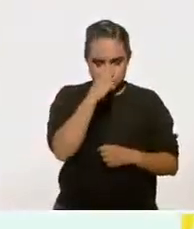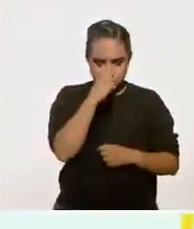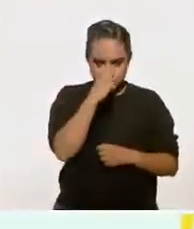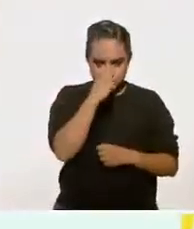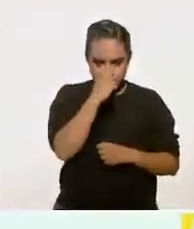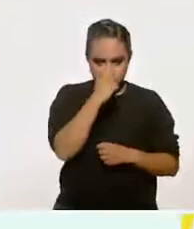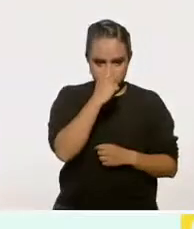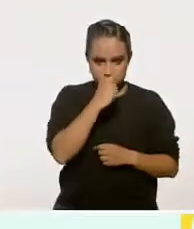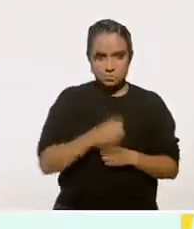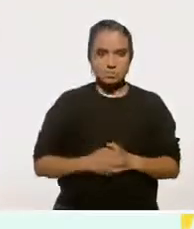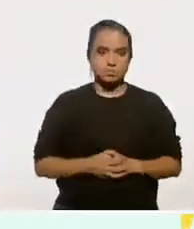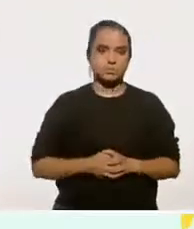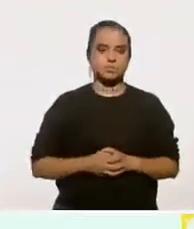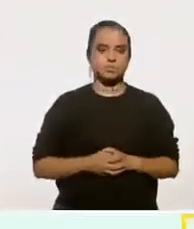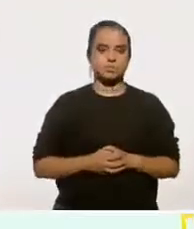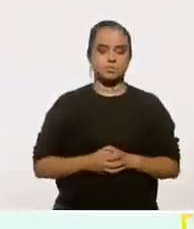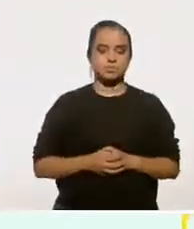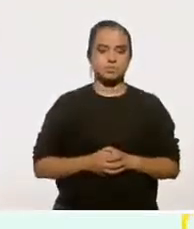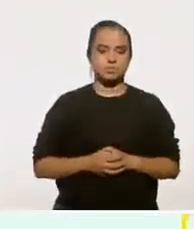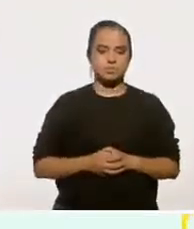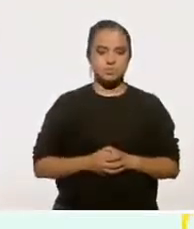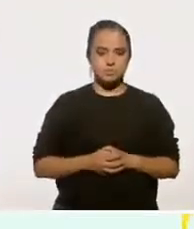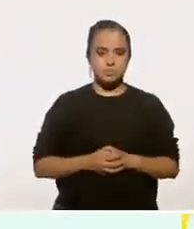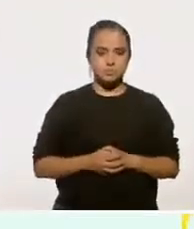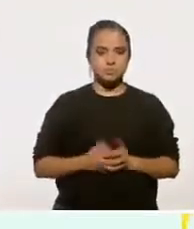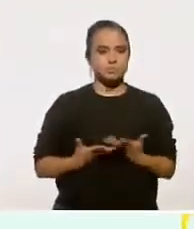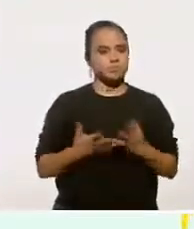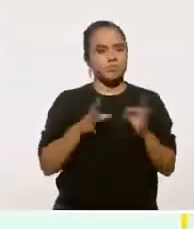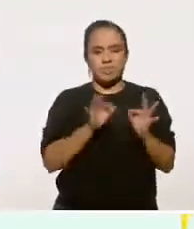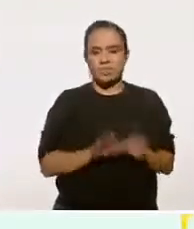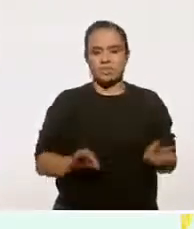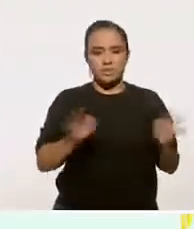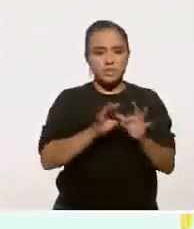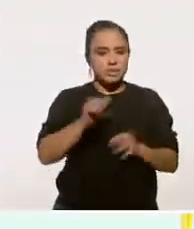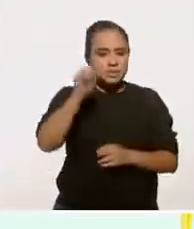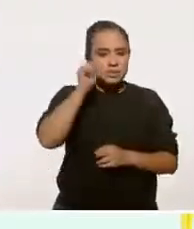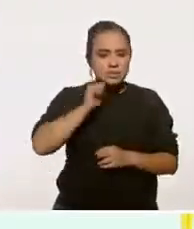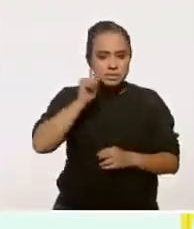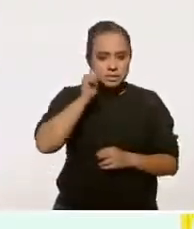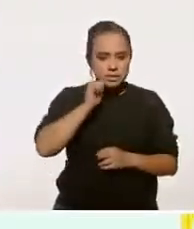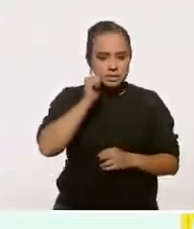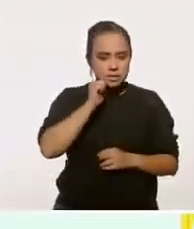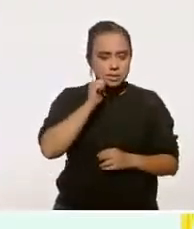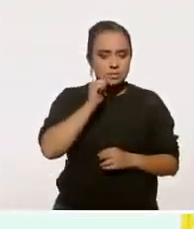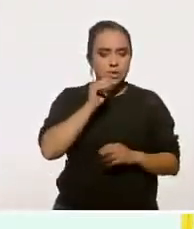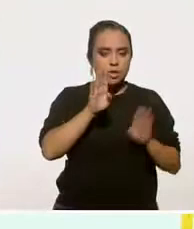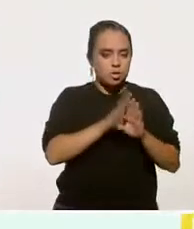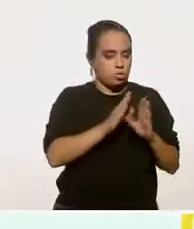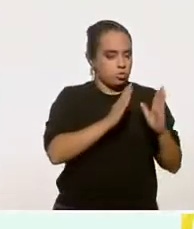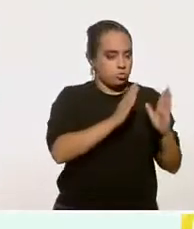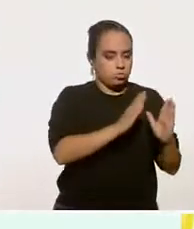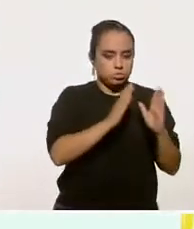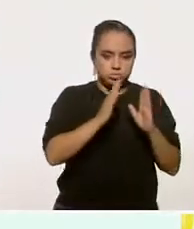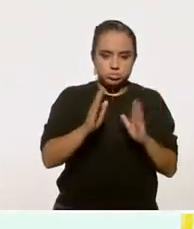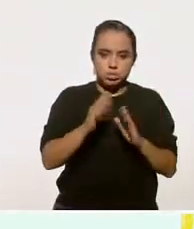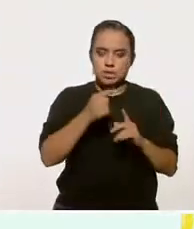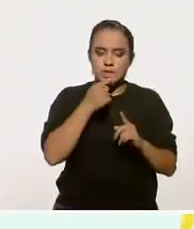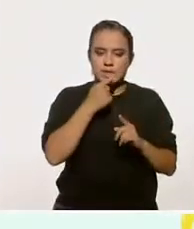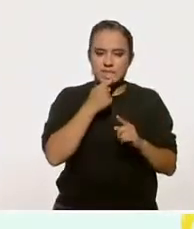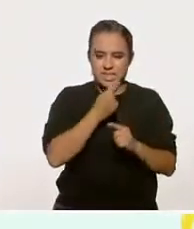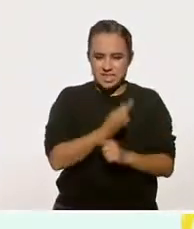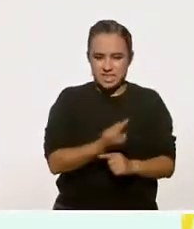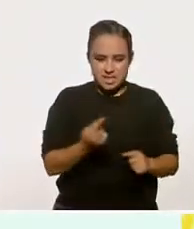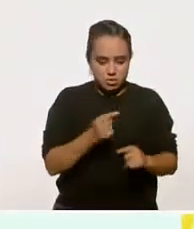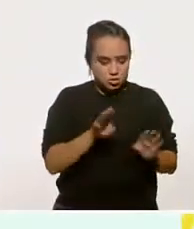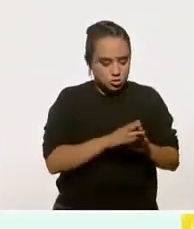es que es muy importante, siempre estamos hablando de pasos que están los niños en